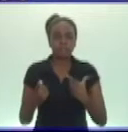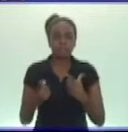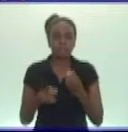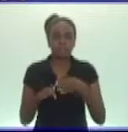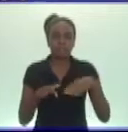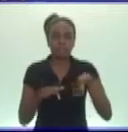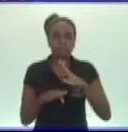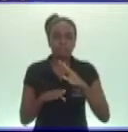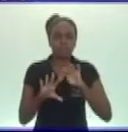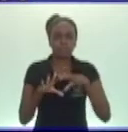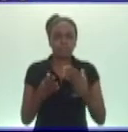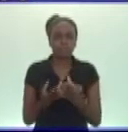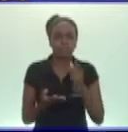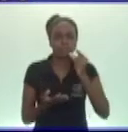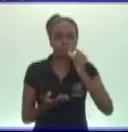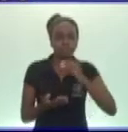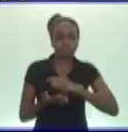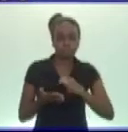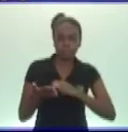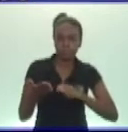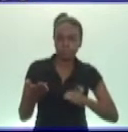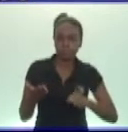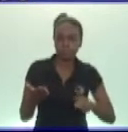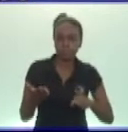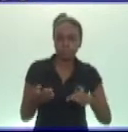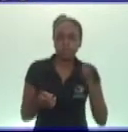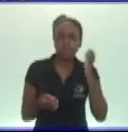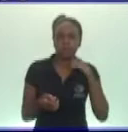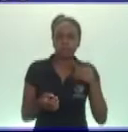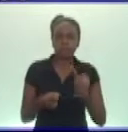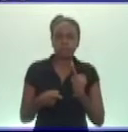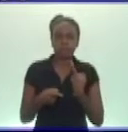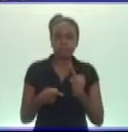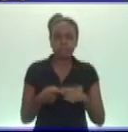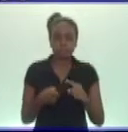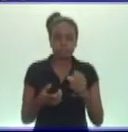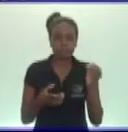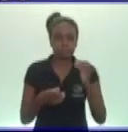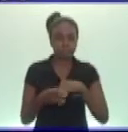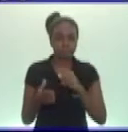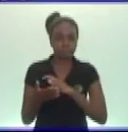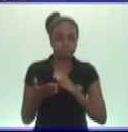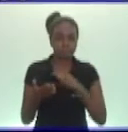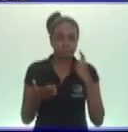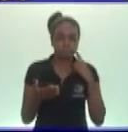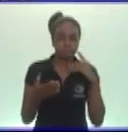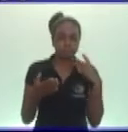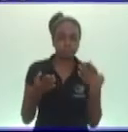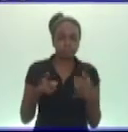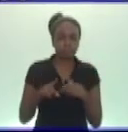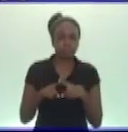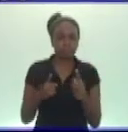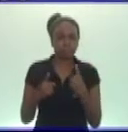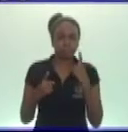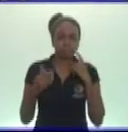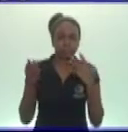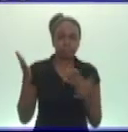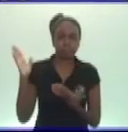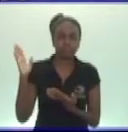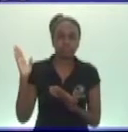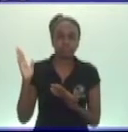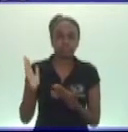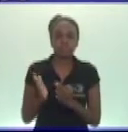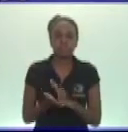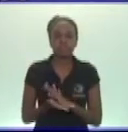protagónico en cada una de las obras. Van a ver además en esta obra por qué se da la técnica del absurdo, qué es